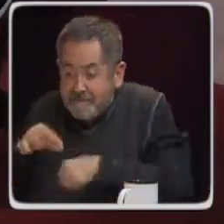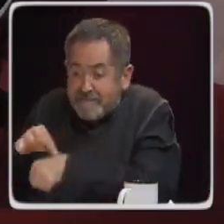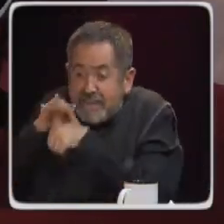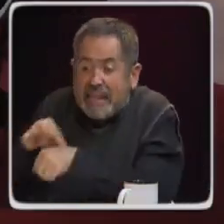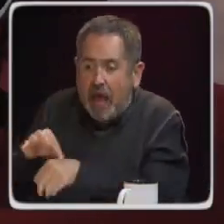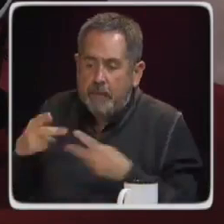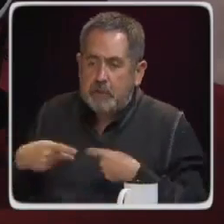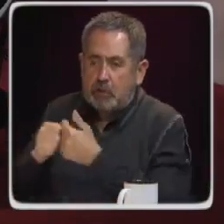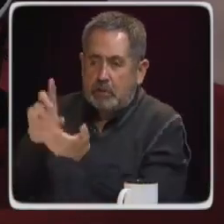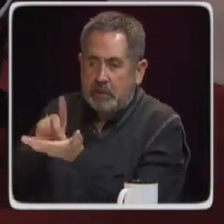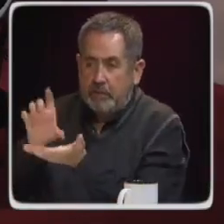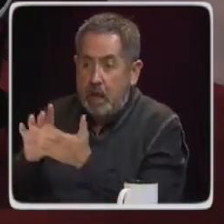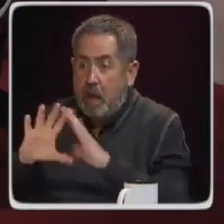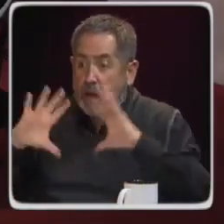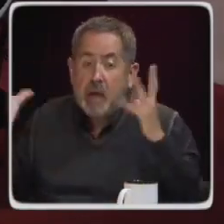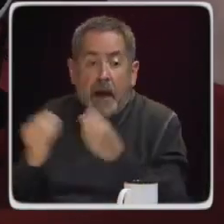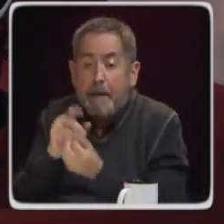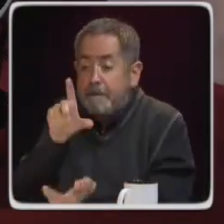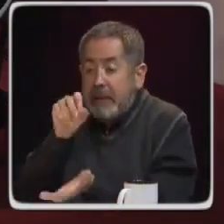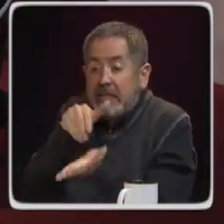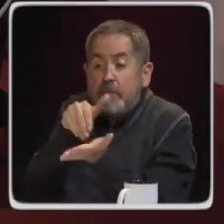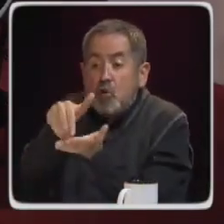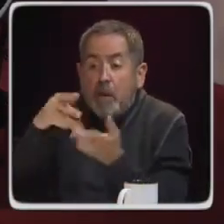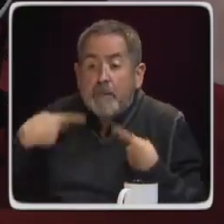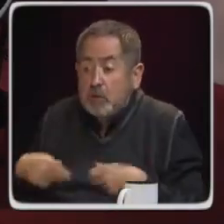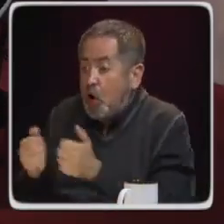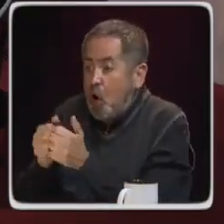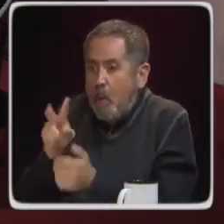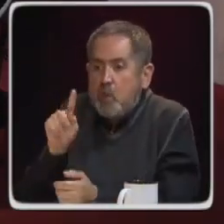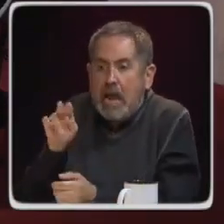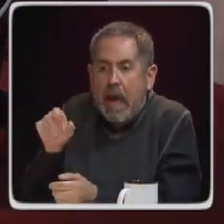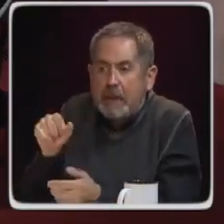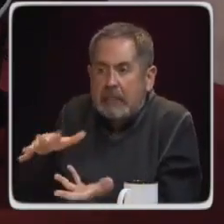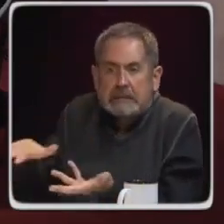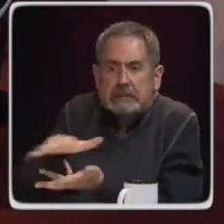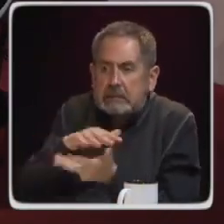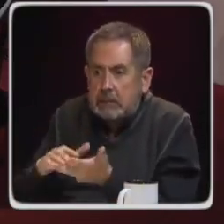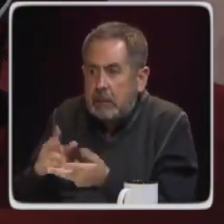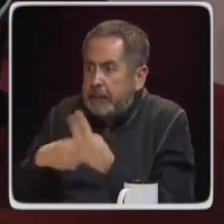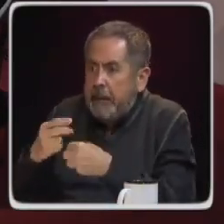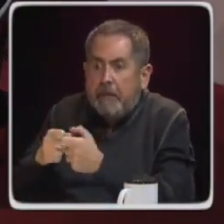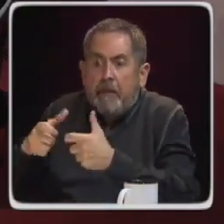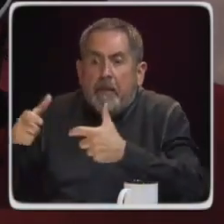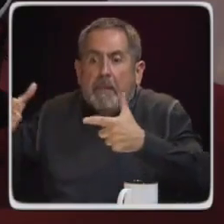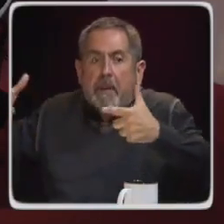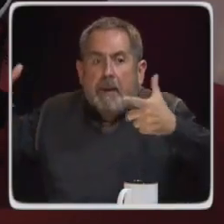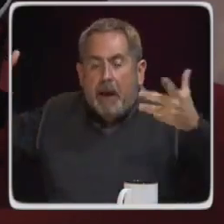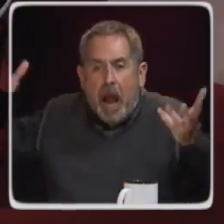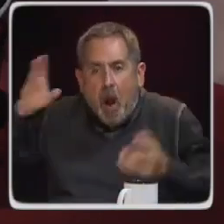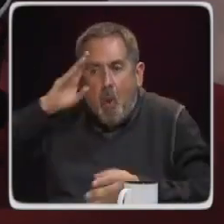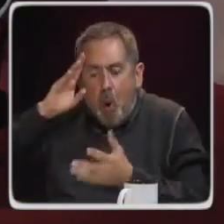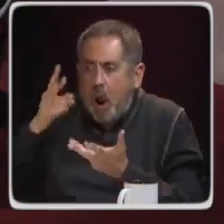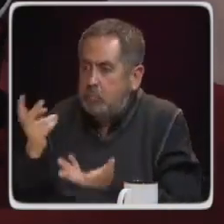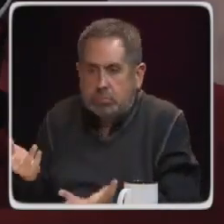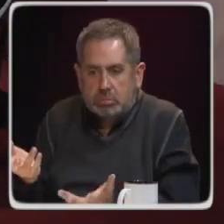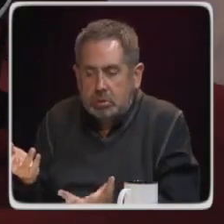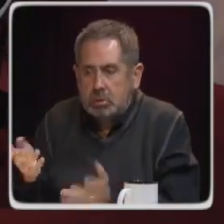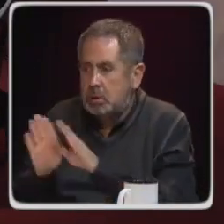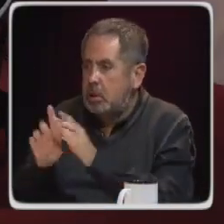personas ciegas que tengan la cuestión auditiva. Ellos les ha permitido la lectura fácil para las personas con discapacidad